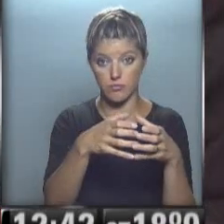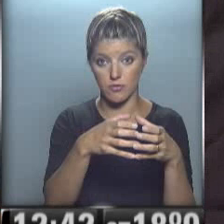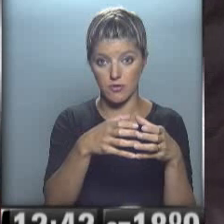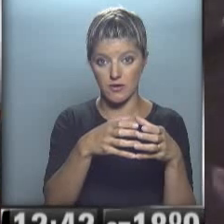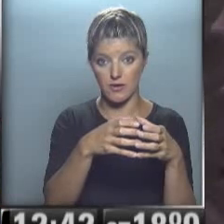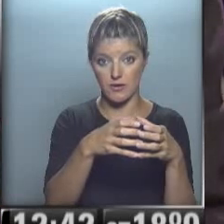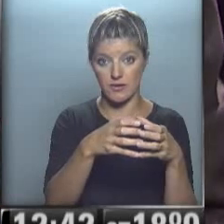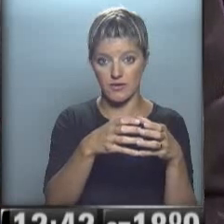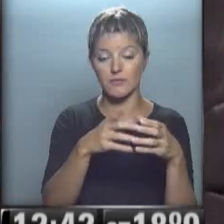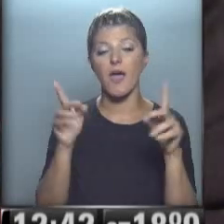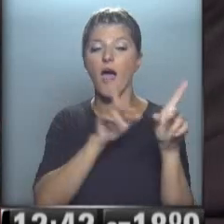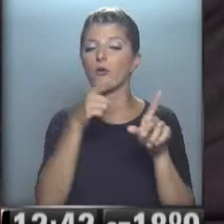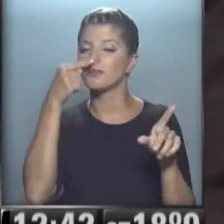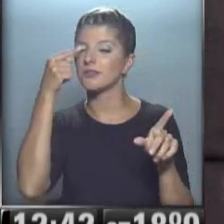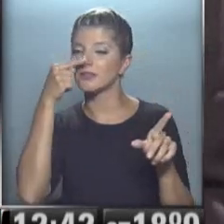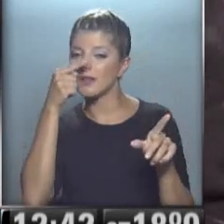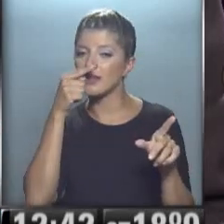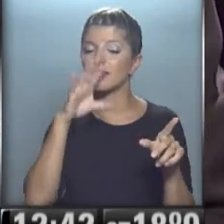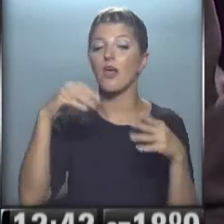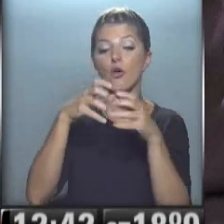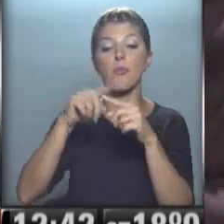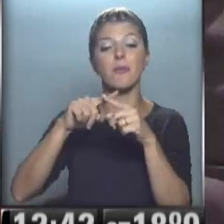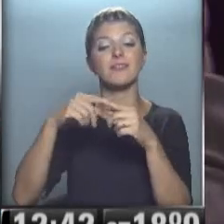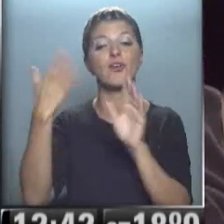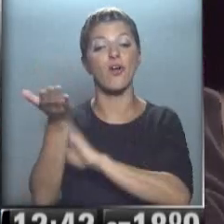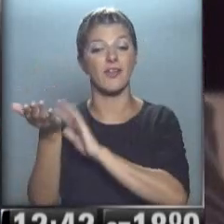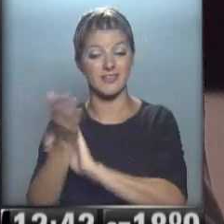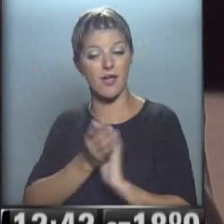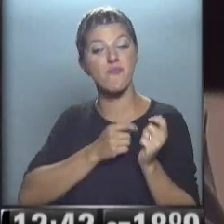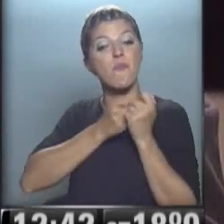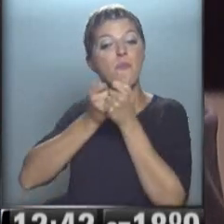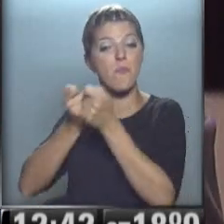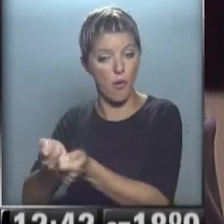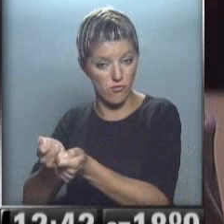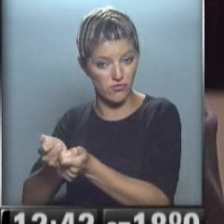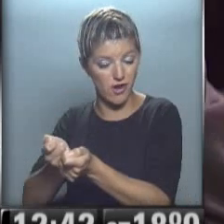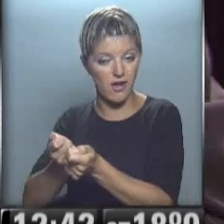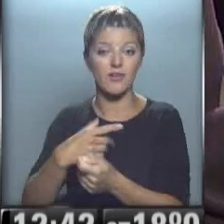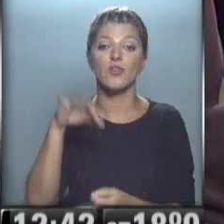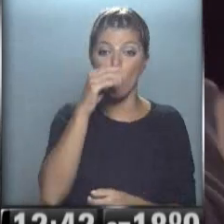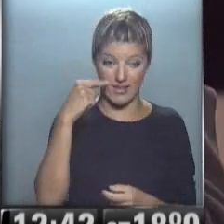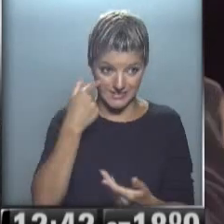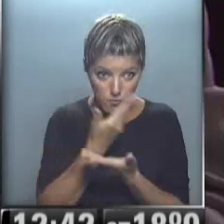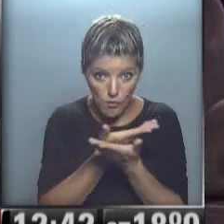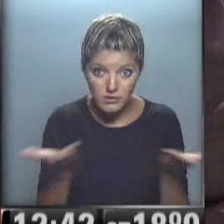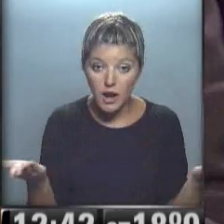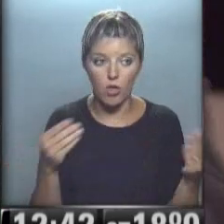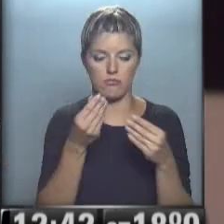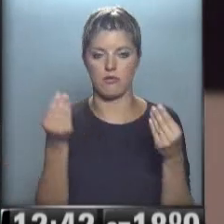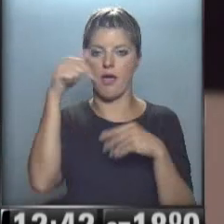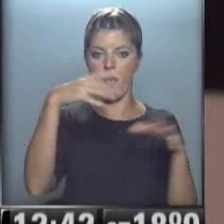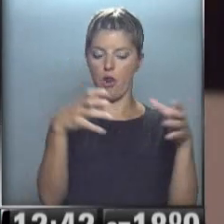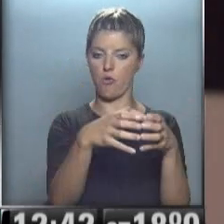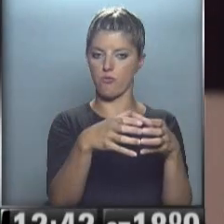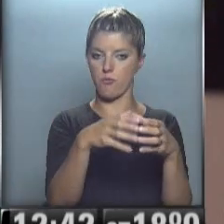funcionales a ciertos intereses de la derecha o del poder económico pero así expresado de esta forma donde los medios de comunicación